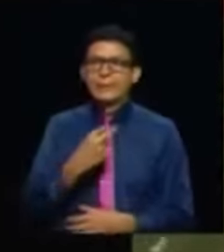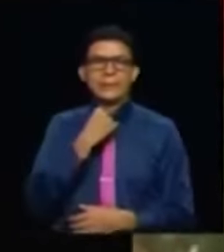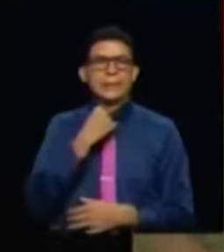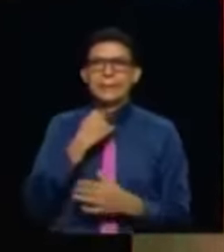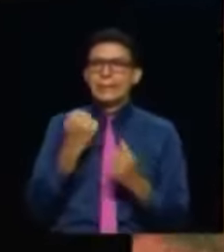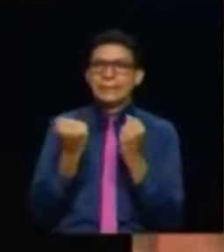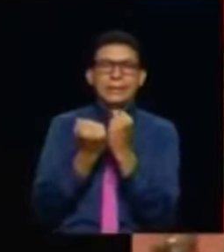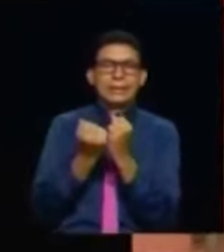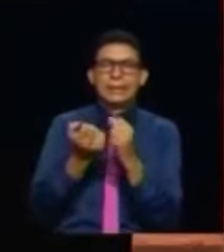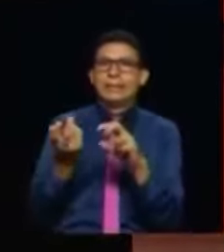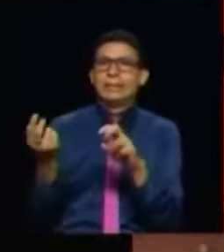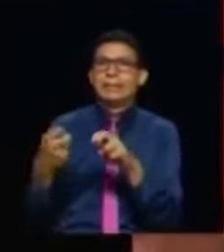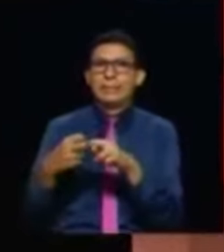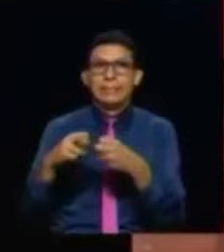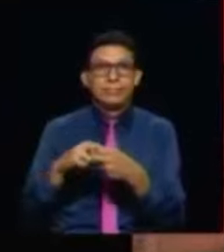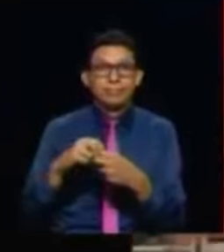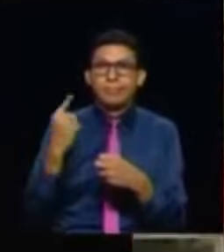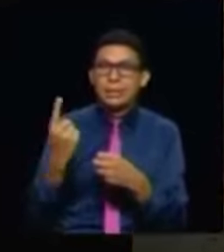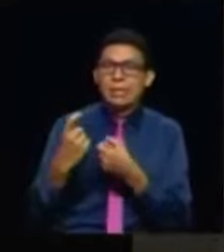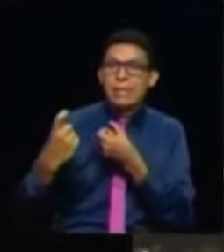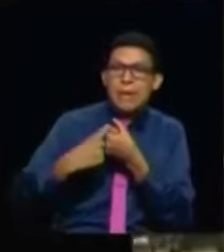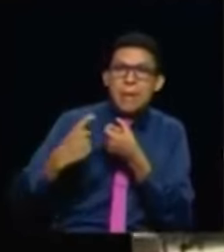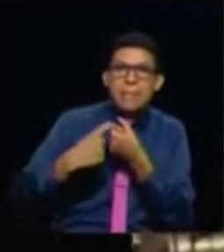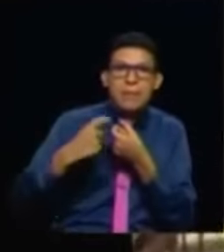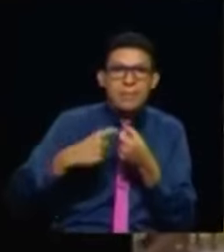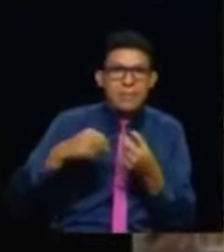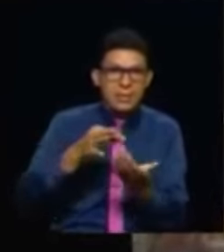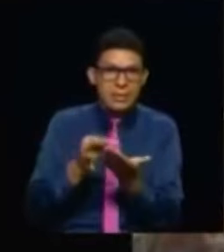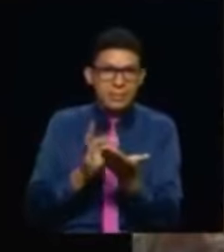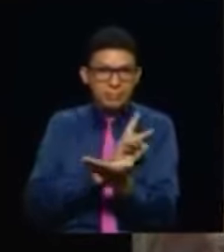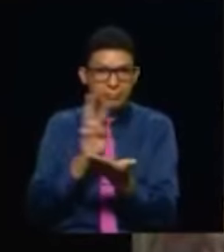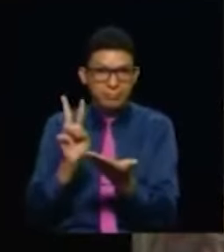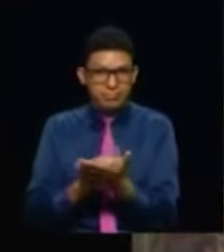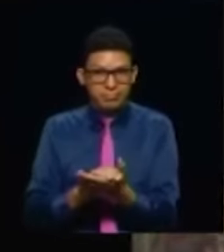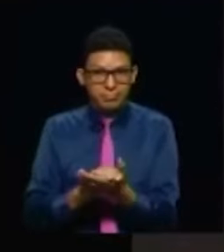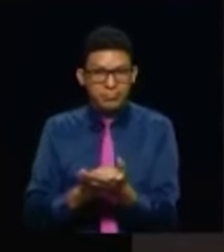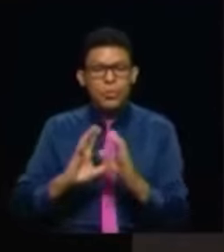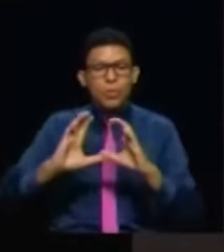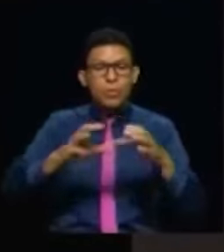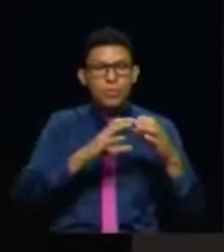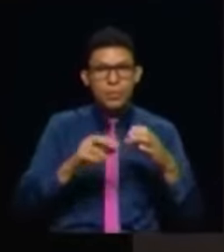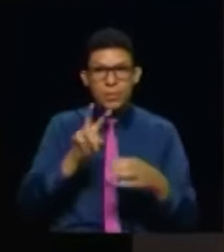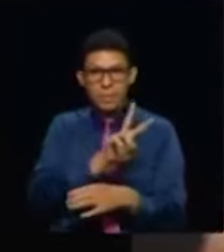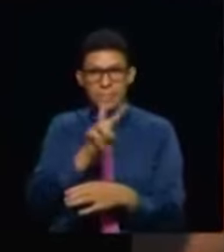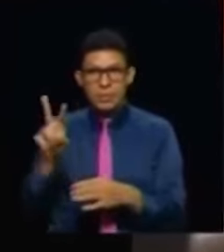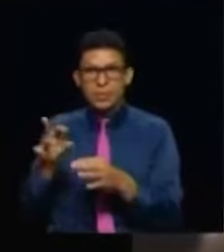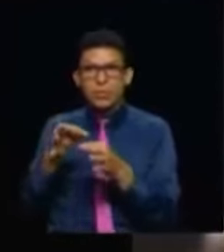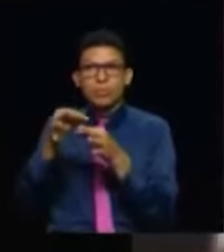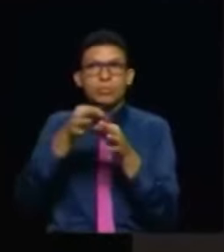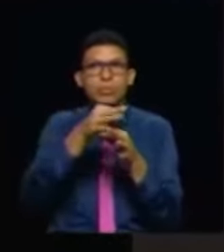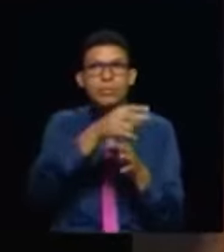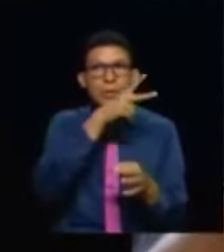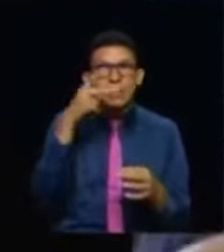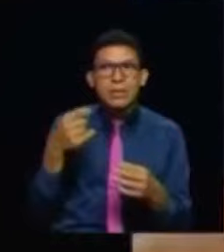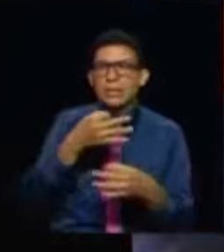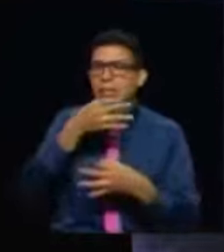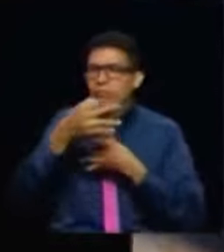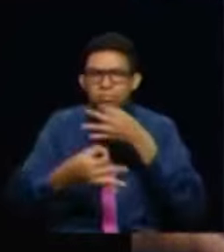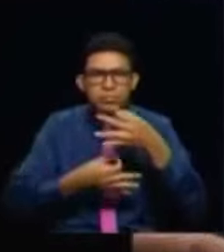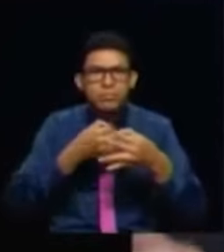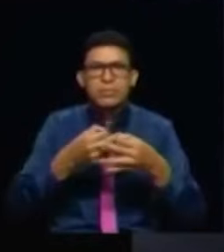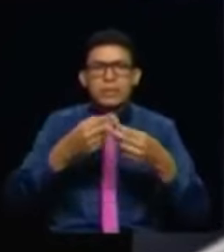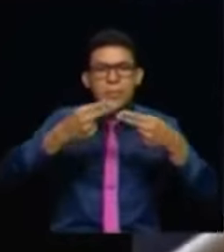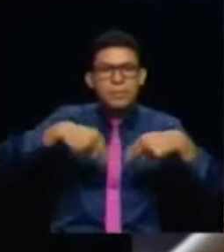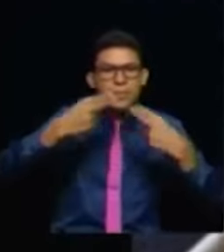cantidad de problemas que se están registrando en la capital del Valle. En las 22 comunas y en los corregimientos se registran denuncias por violencia de